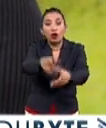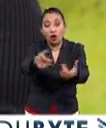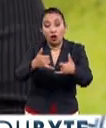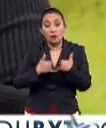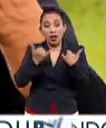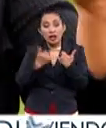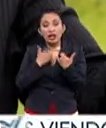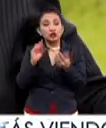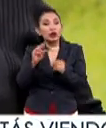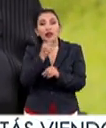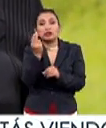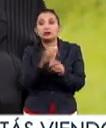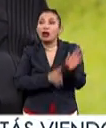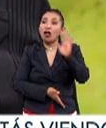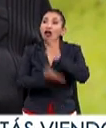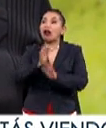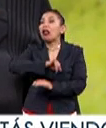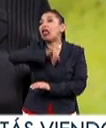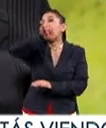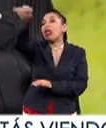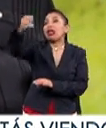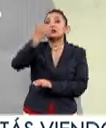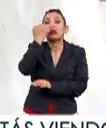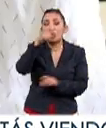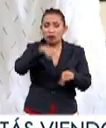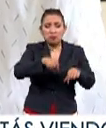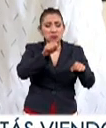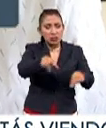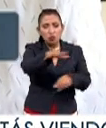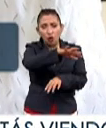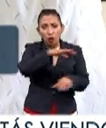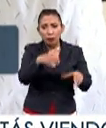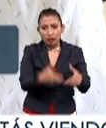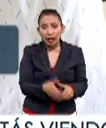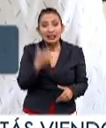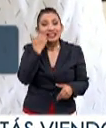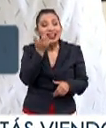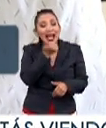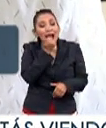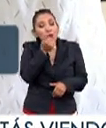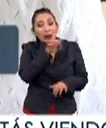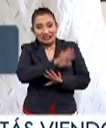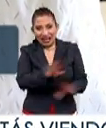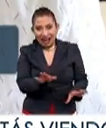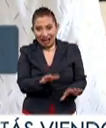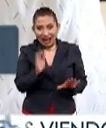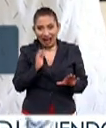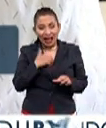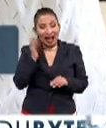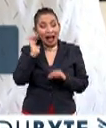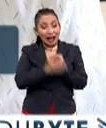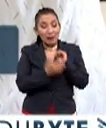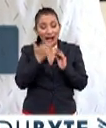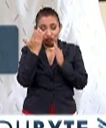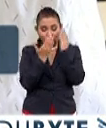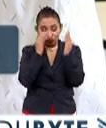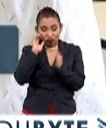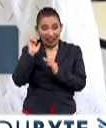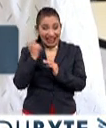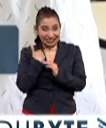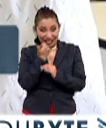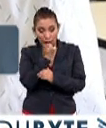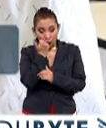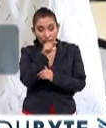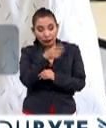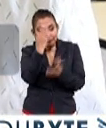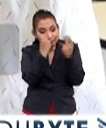los jóvenes no tienen necesidad de salir de su contexto. Se pretende o se busca que el alumno, una vez que egrese de la universidad, los